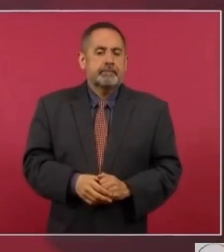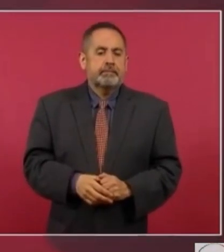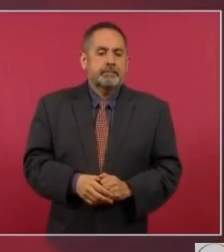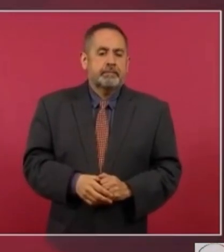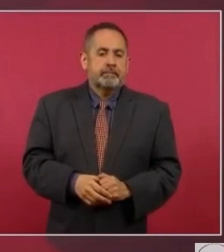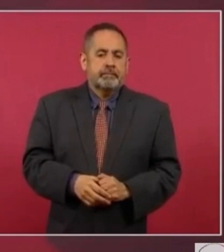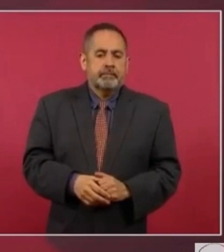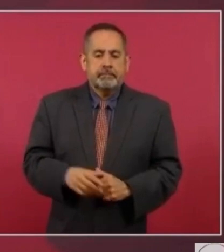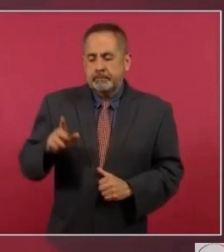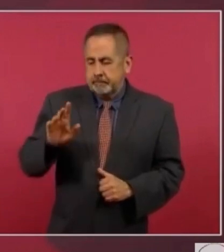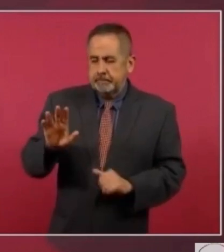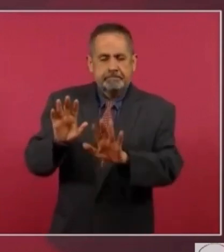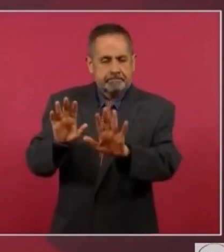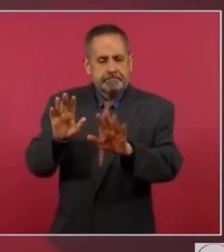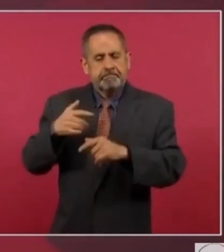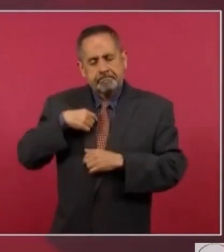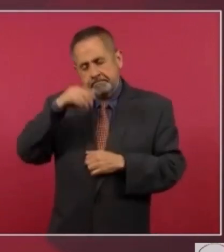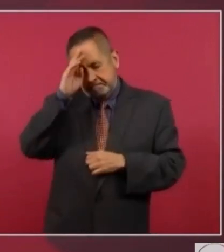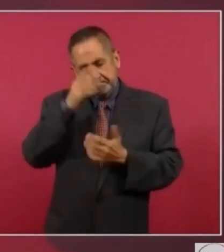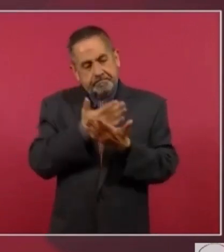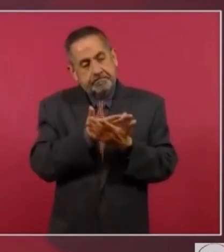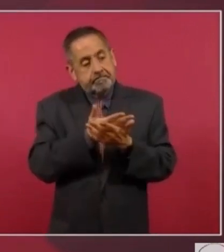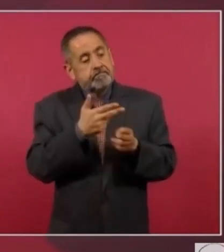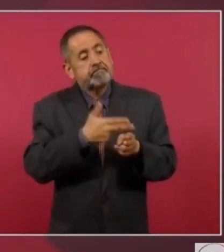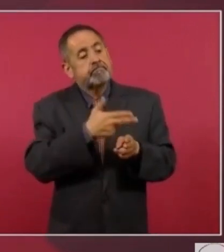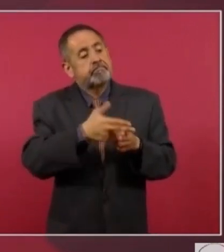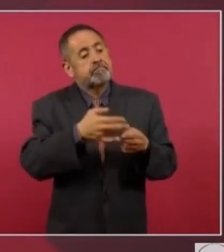que esperar a que termine el juicio.